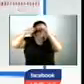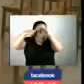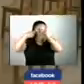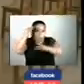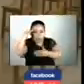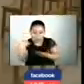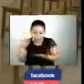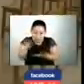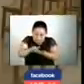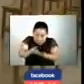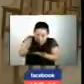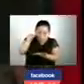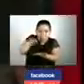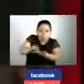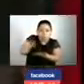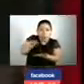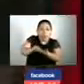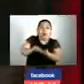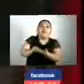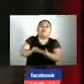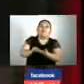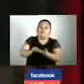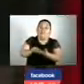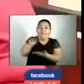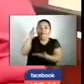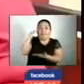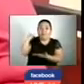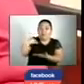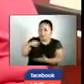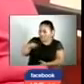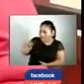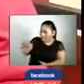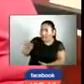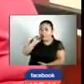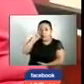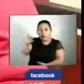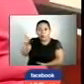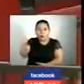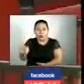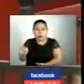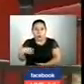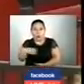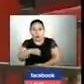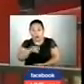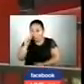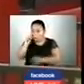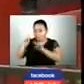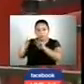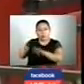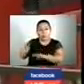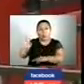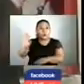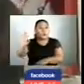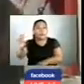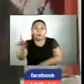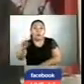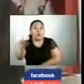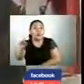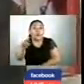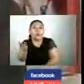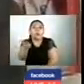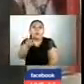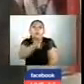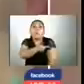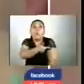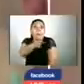tres veces y terminó diciéndole al vacunador, le dijo, aparentemente usted no lo